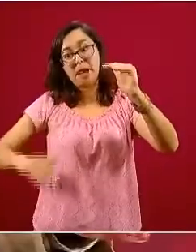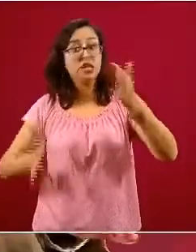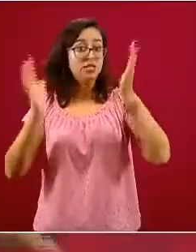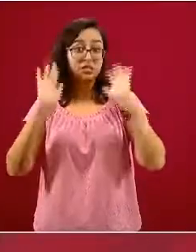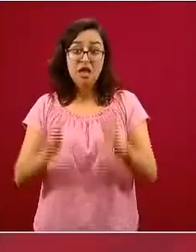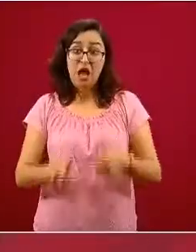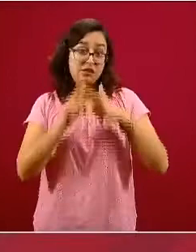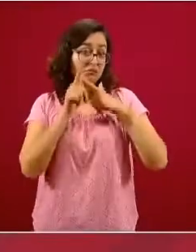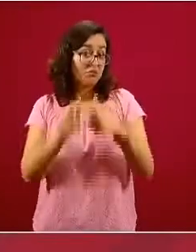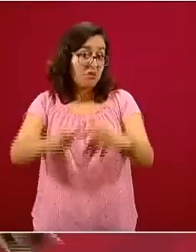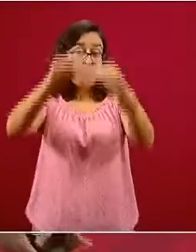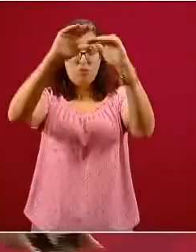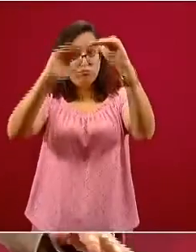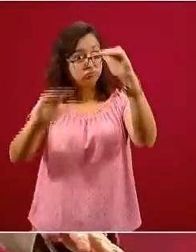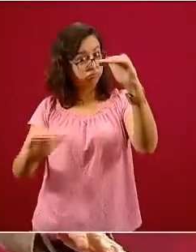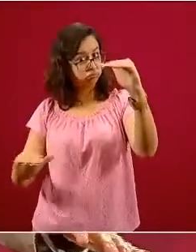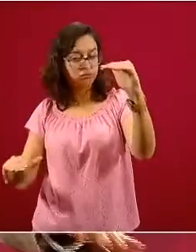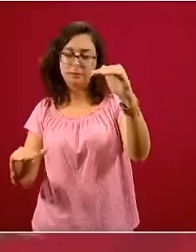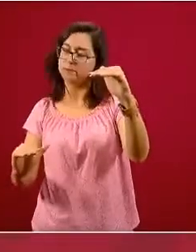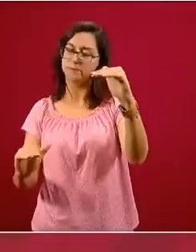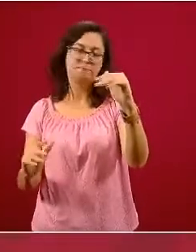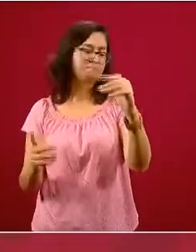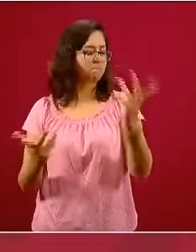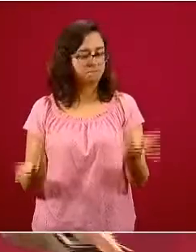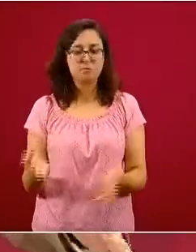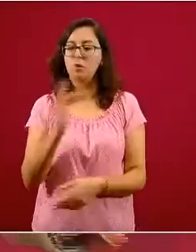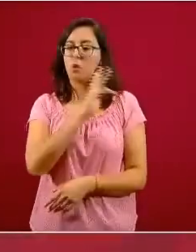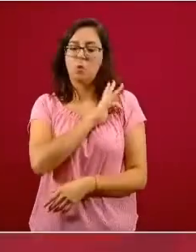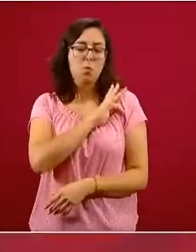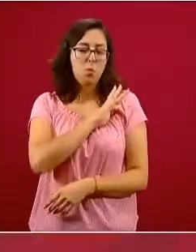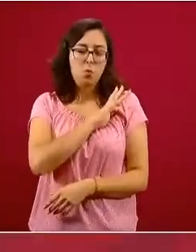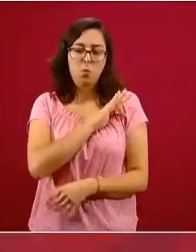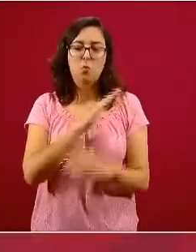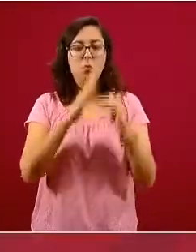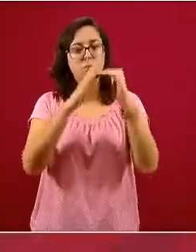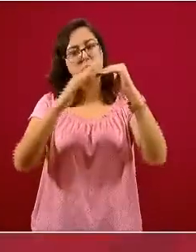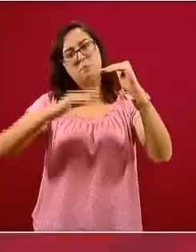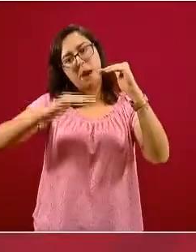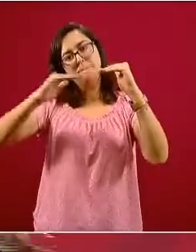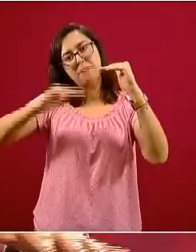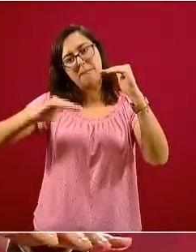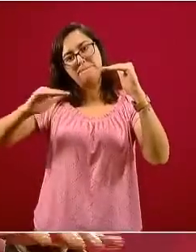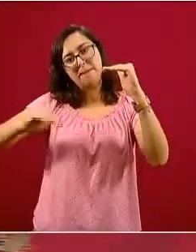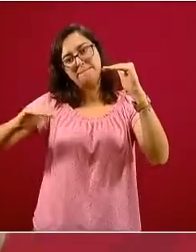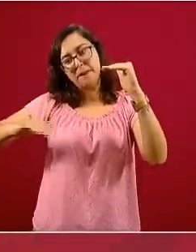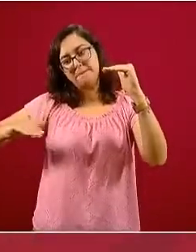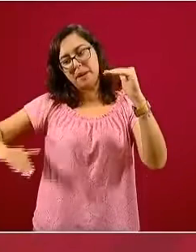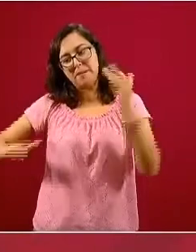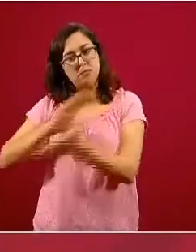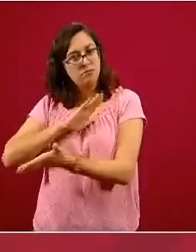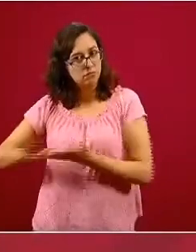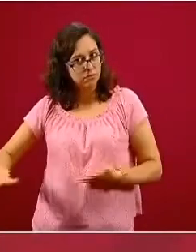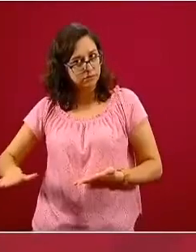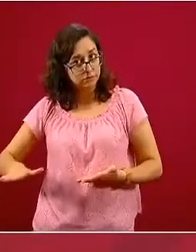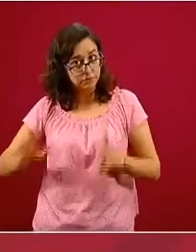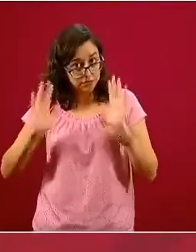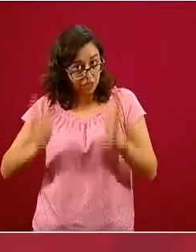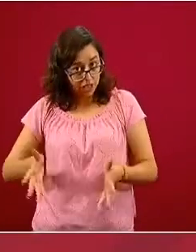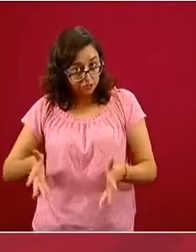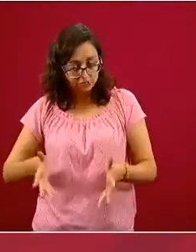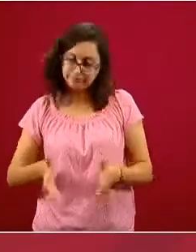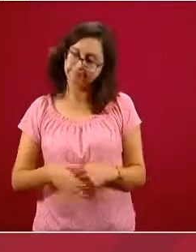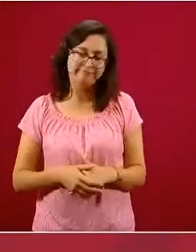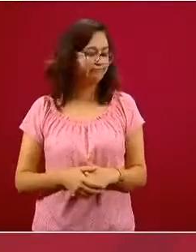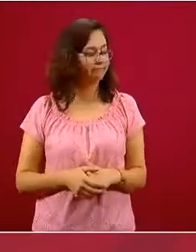ya continúa en descenso, siempre en descenso, monotónico se llama esto técnicamente, hasta terminar con la